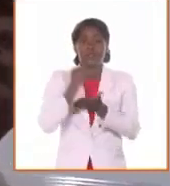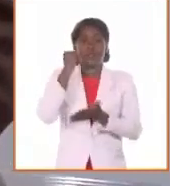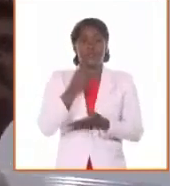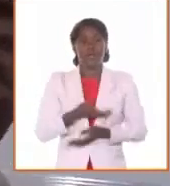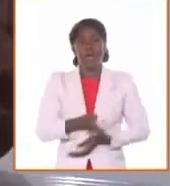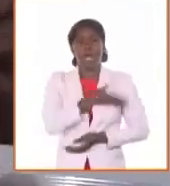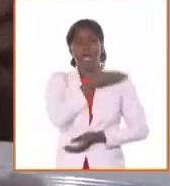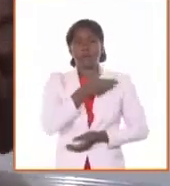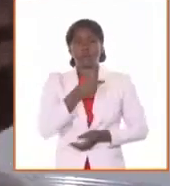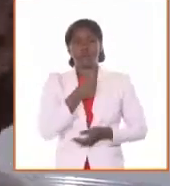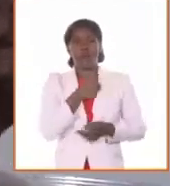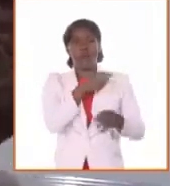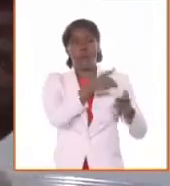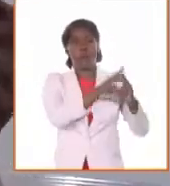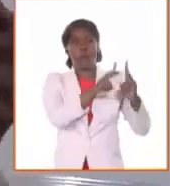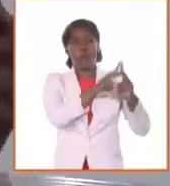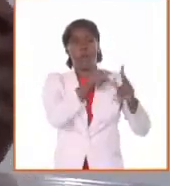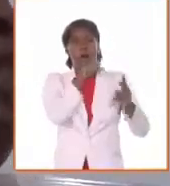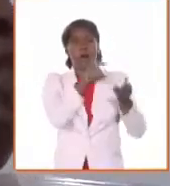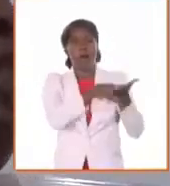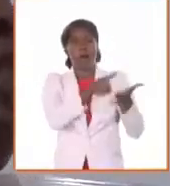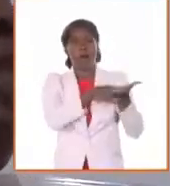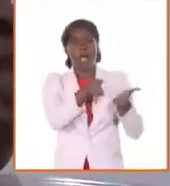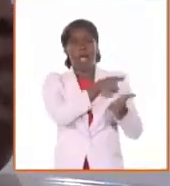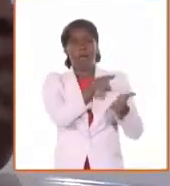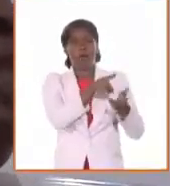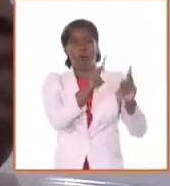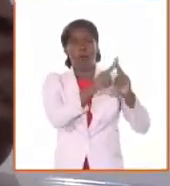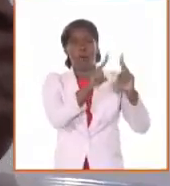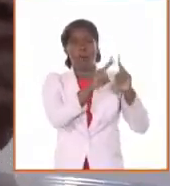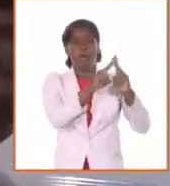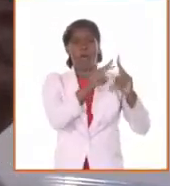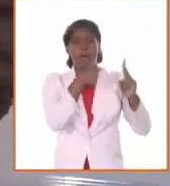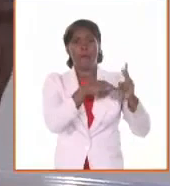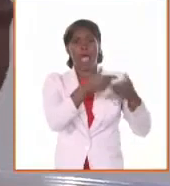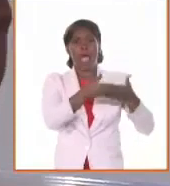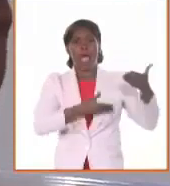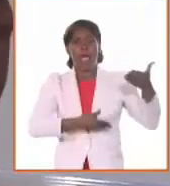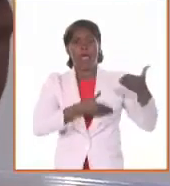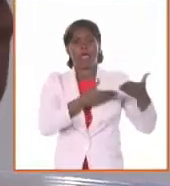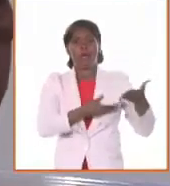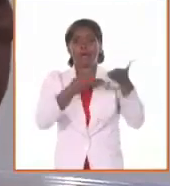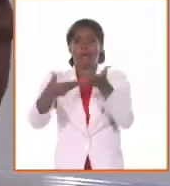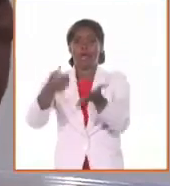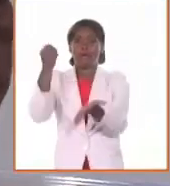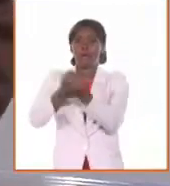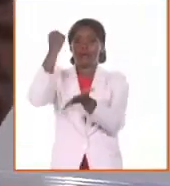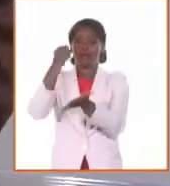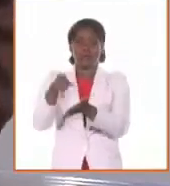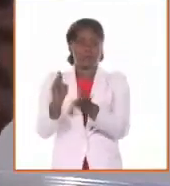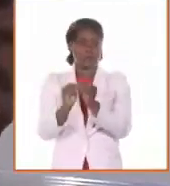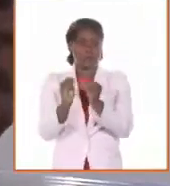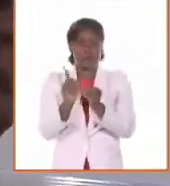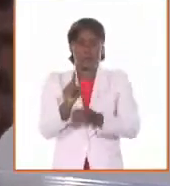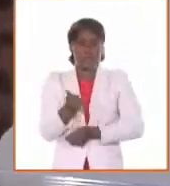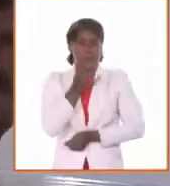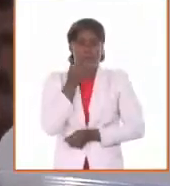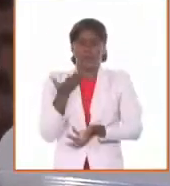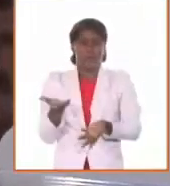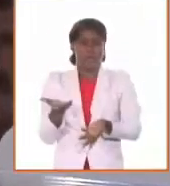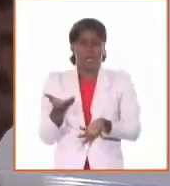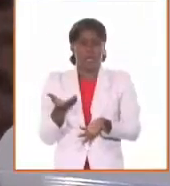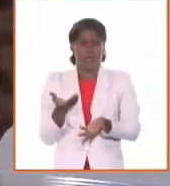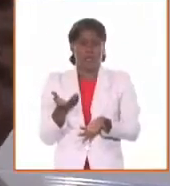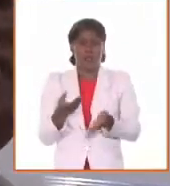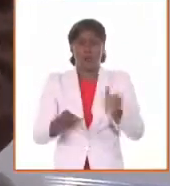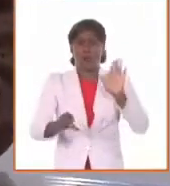los mis padres cuando yo nací digamos no puedo porque eso está prohibido la Constitución de la